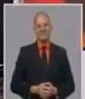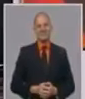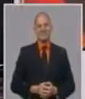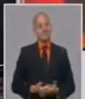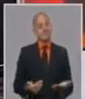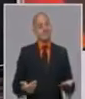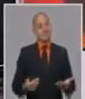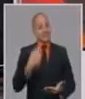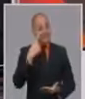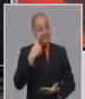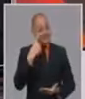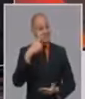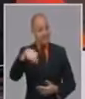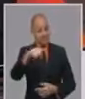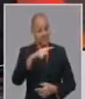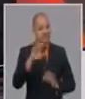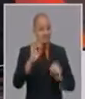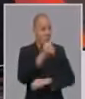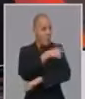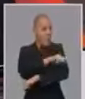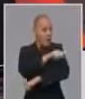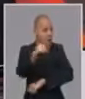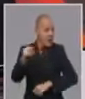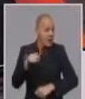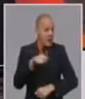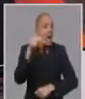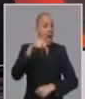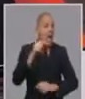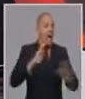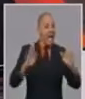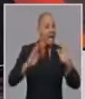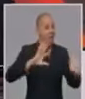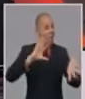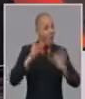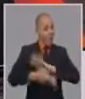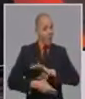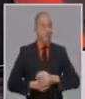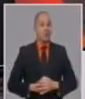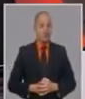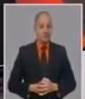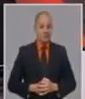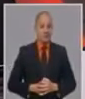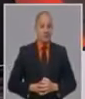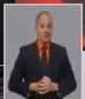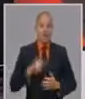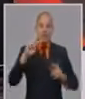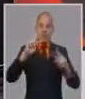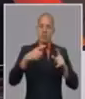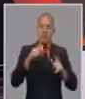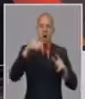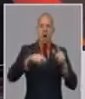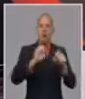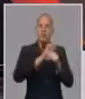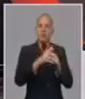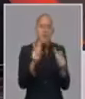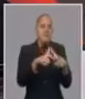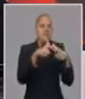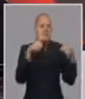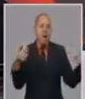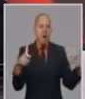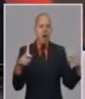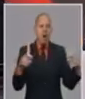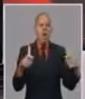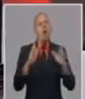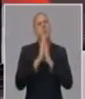un llamado de alerta a todo nuestro pueblo. Circunstancias complejas en las que estamos viviendo, rebrote de la COVID, hay que cuidarse,